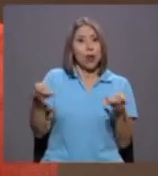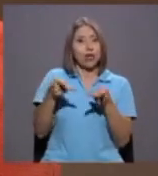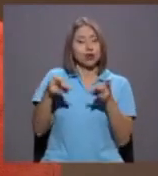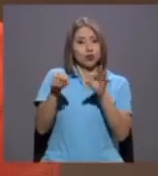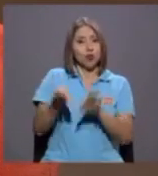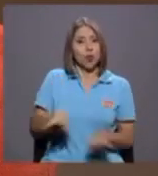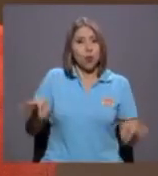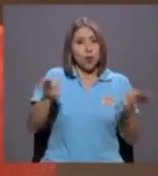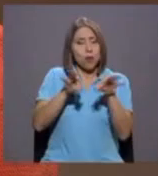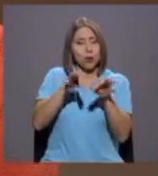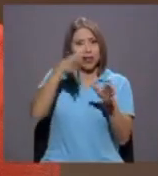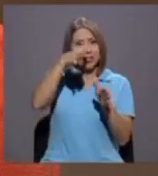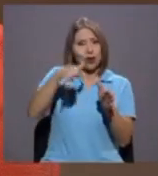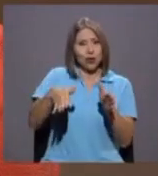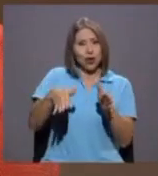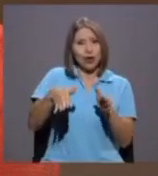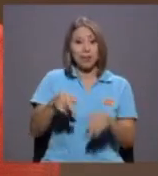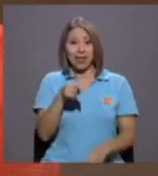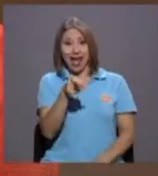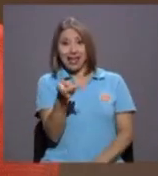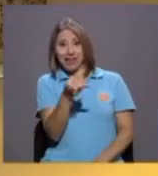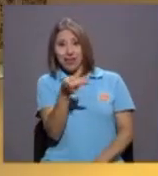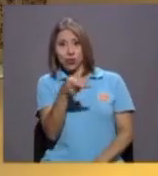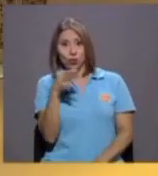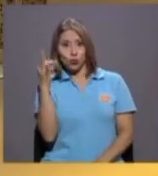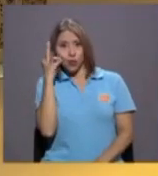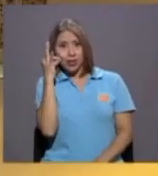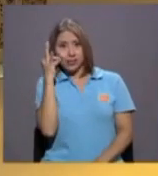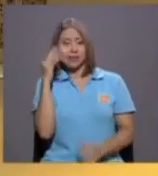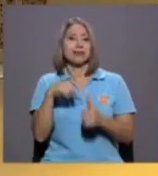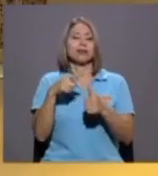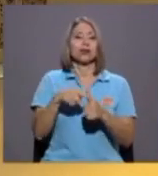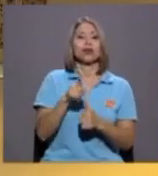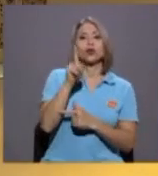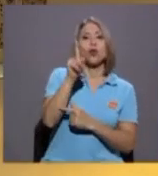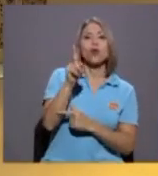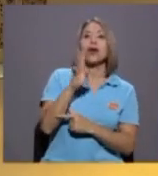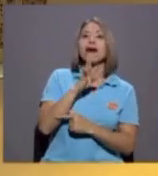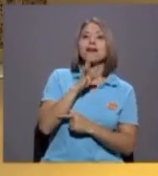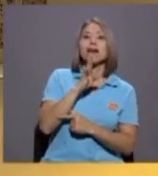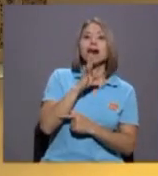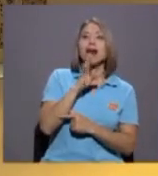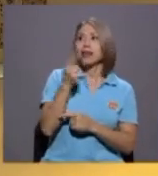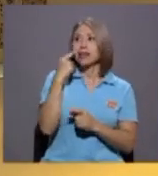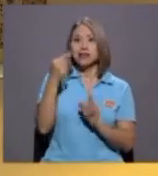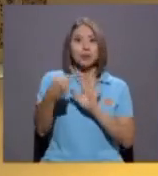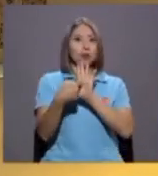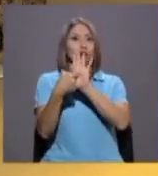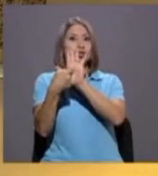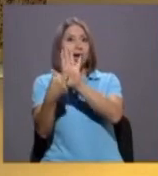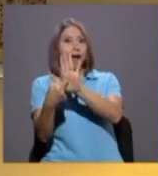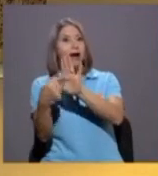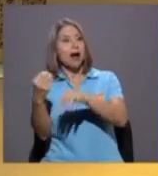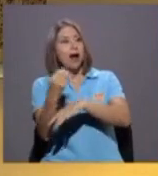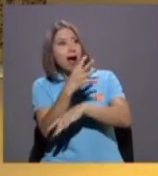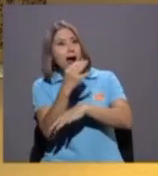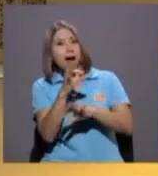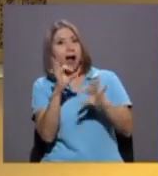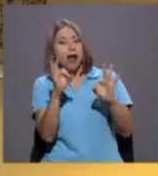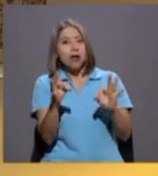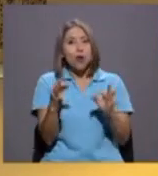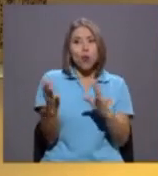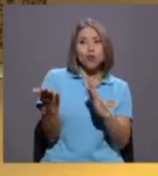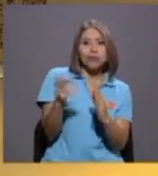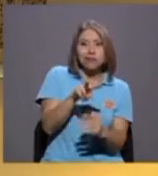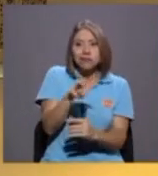en la Contraloría, y había dos, y entonces hablaba una y se mostraba la lámina y comentaba, y entonces luego hablaba la otra. Ese